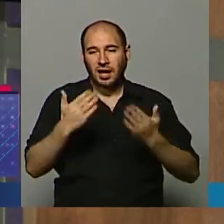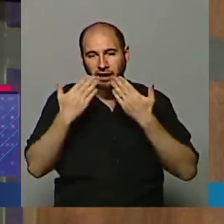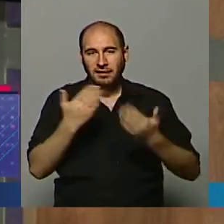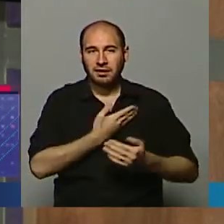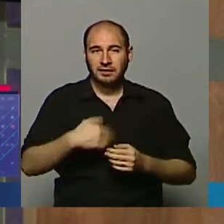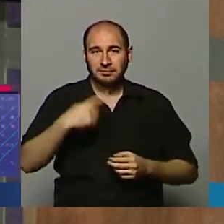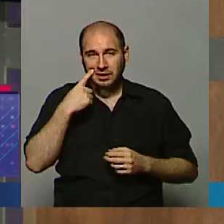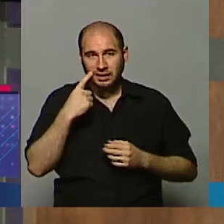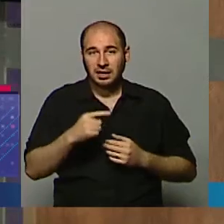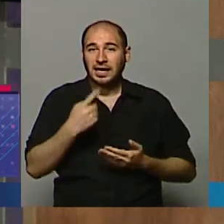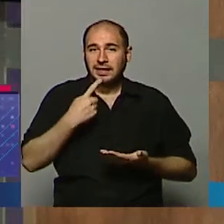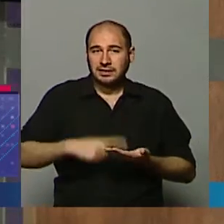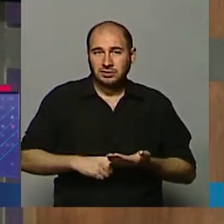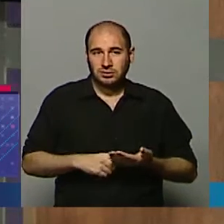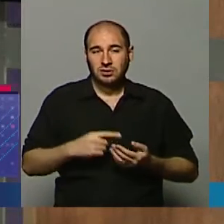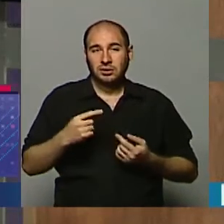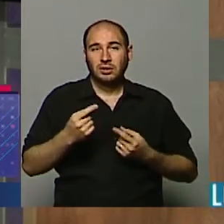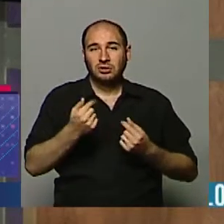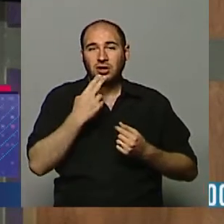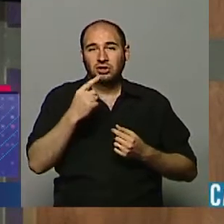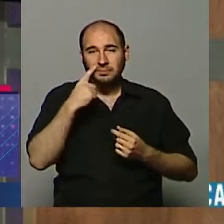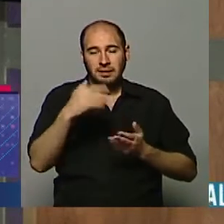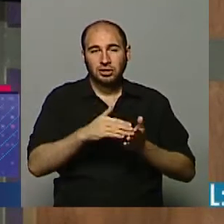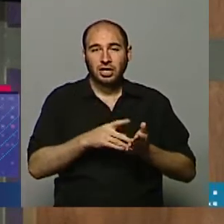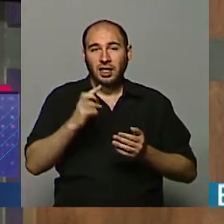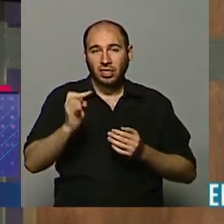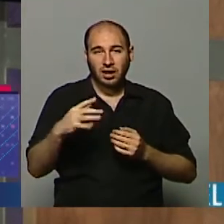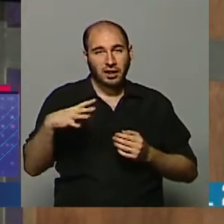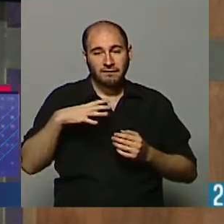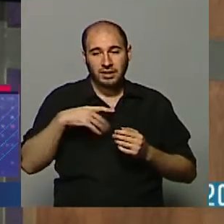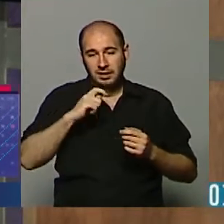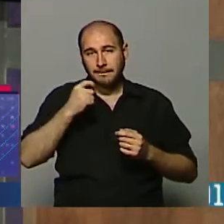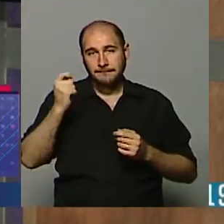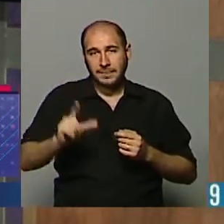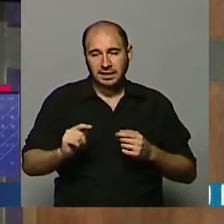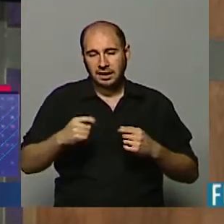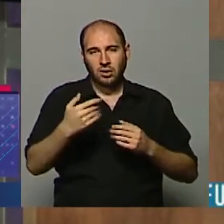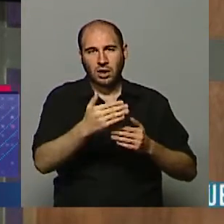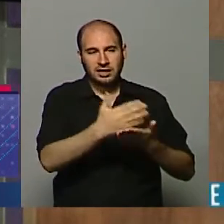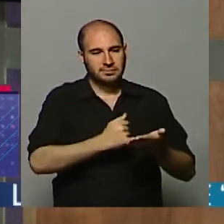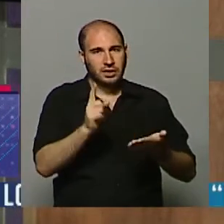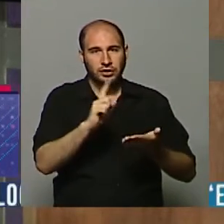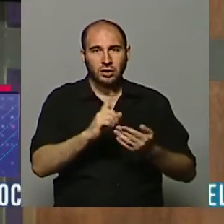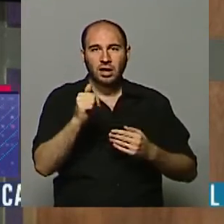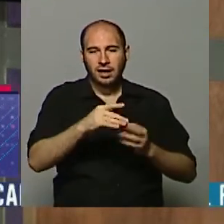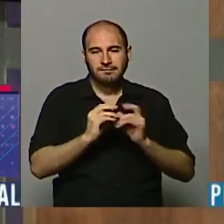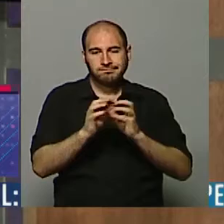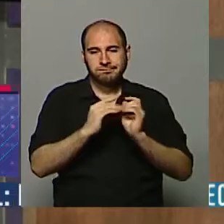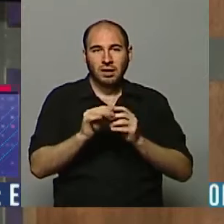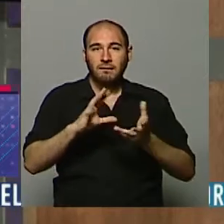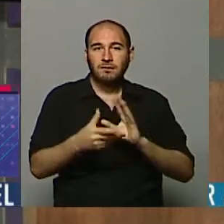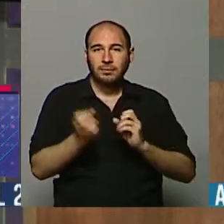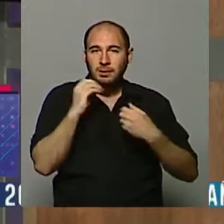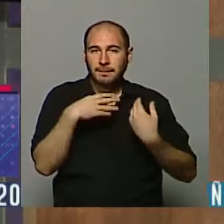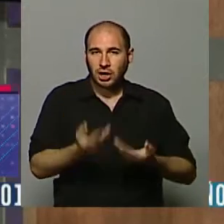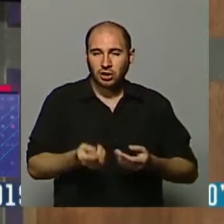Monetario, decidió no hacer uso de los 11.000 millones de dólares que todavía le quedan al país y a partir de ahí empezar a negociar mejores condiciones